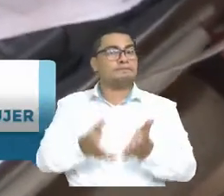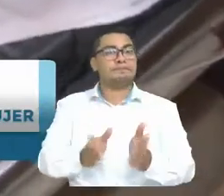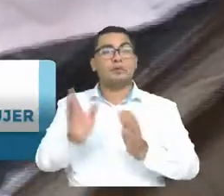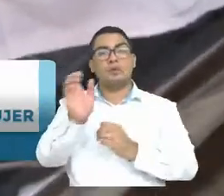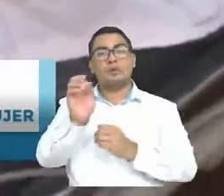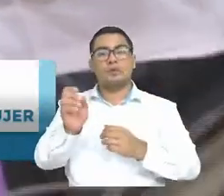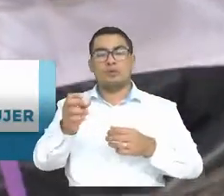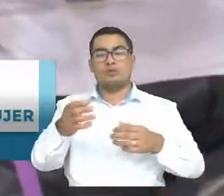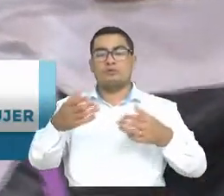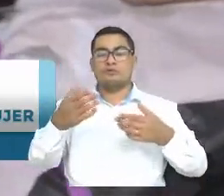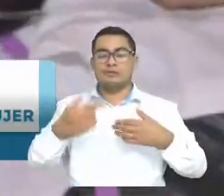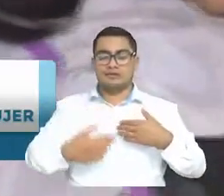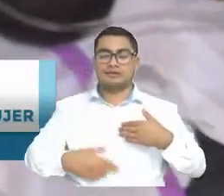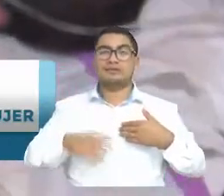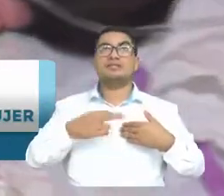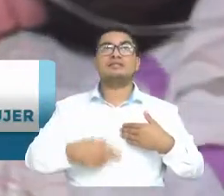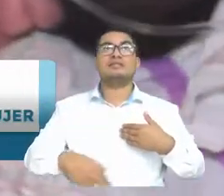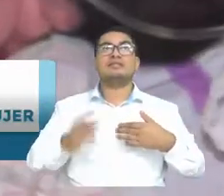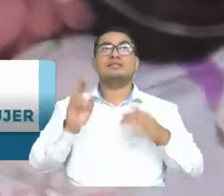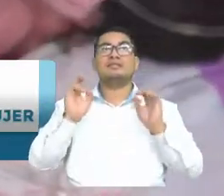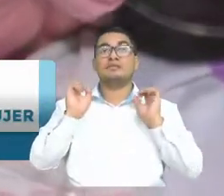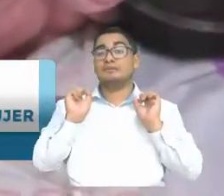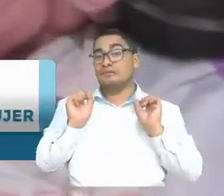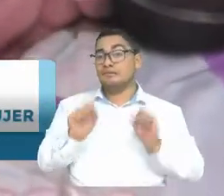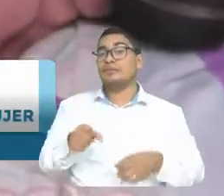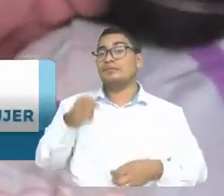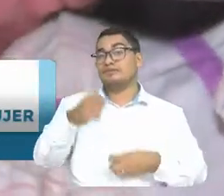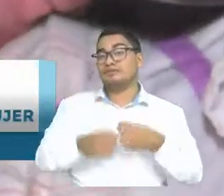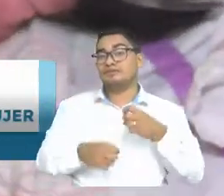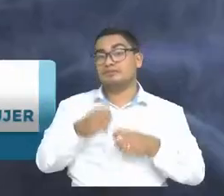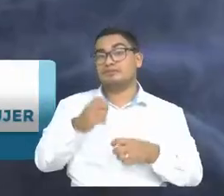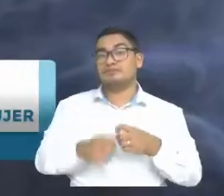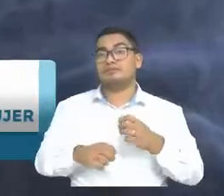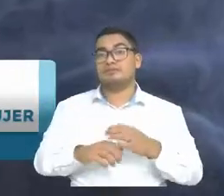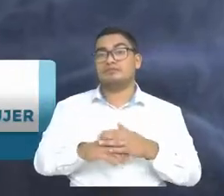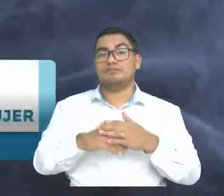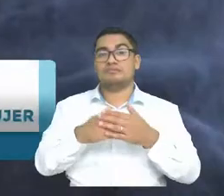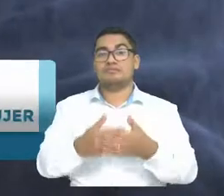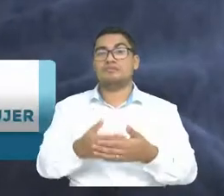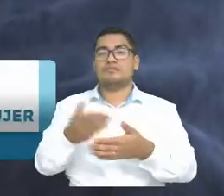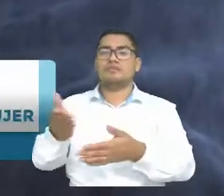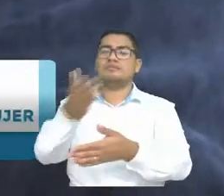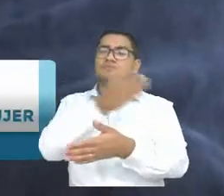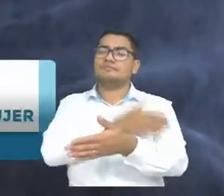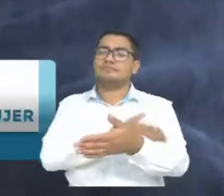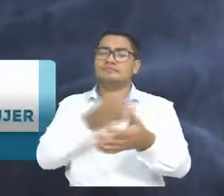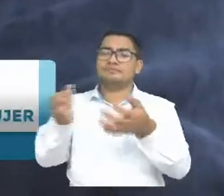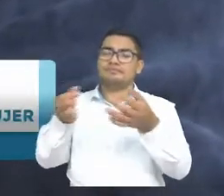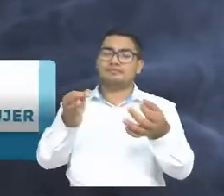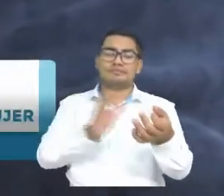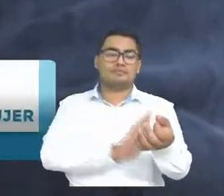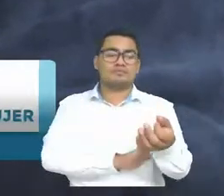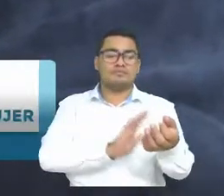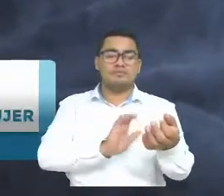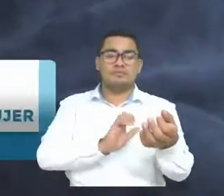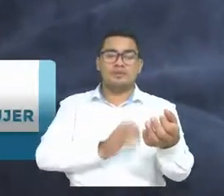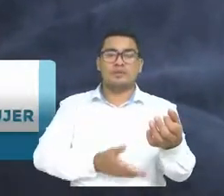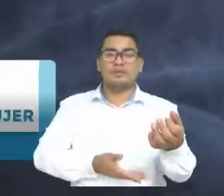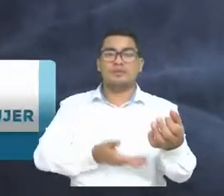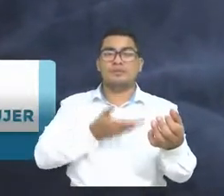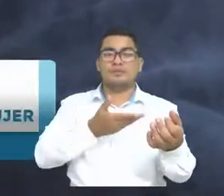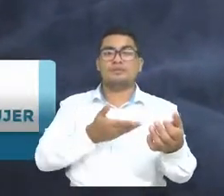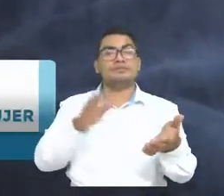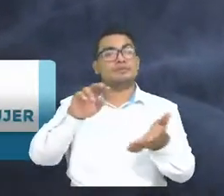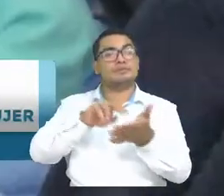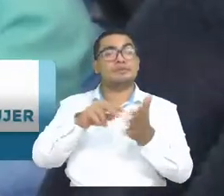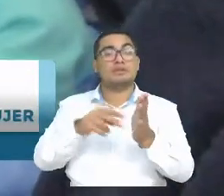sangrados transvaginales que pueden provocar una complicación en su embarazo. Esto que acaba de decir de la hipertensión, ¿es regla que se dé